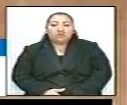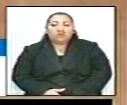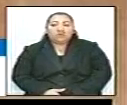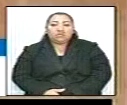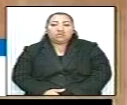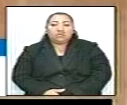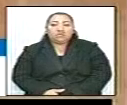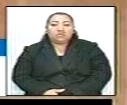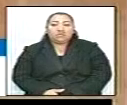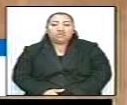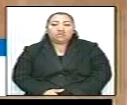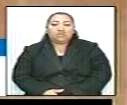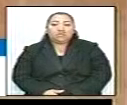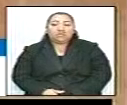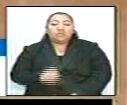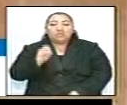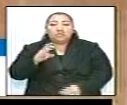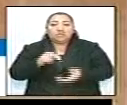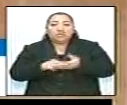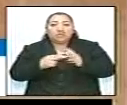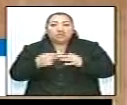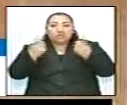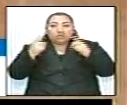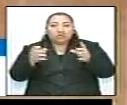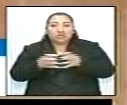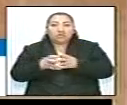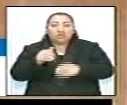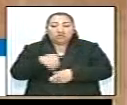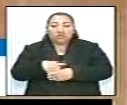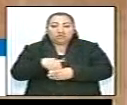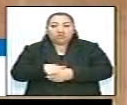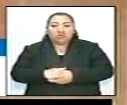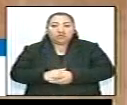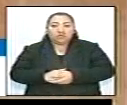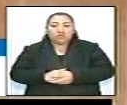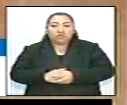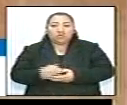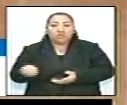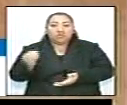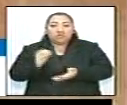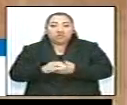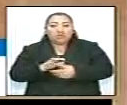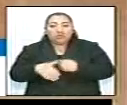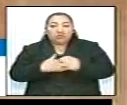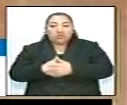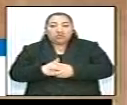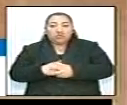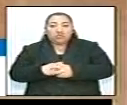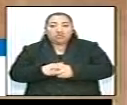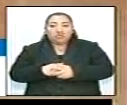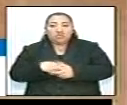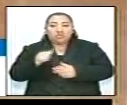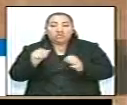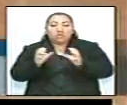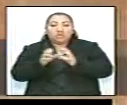reconsideración, se indica que rectificación de las votaciones, reconsideraciones y